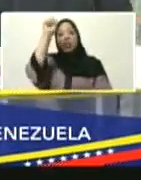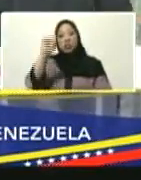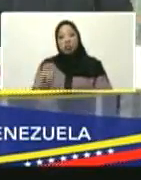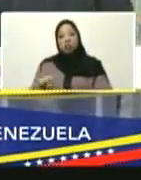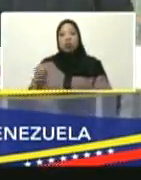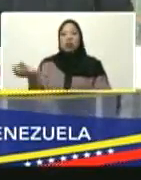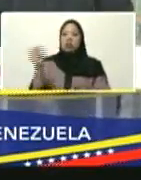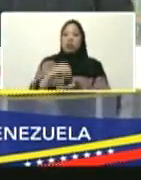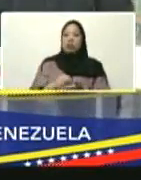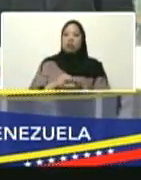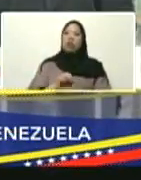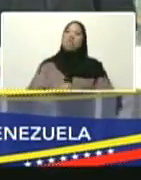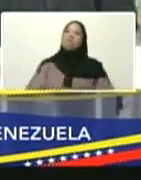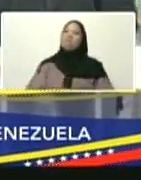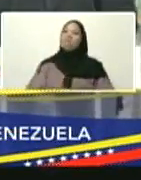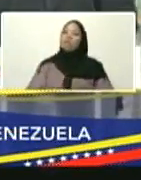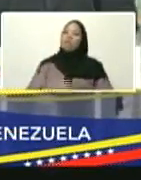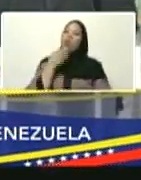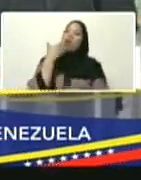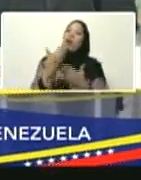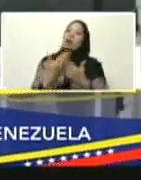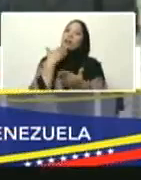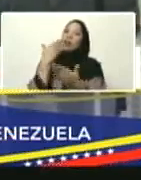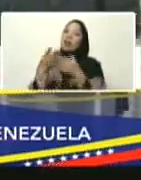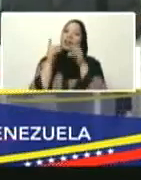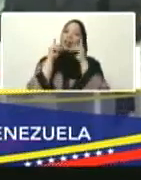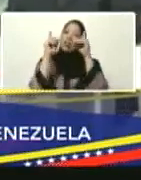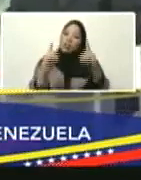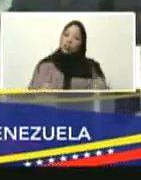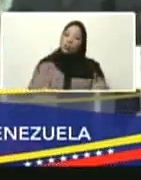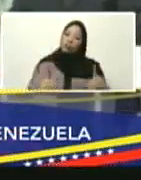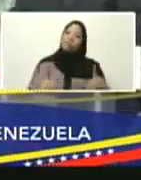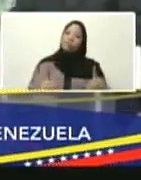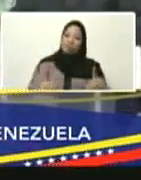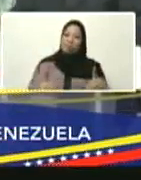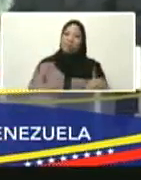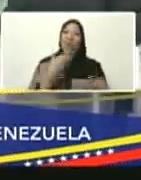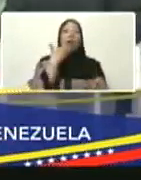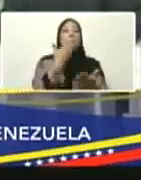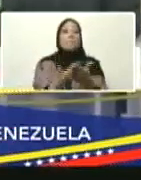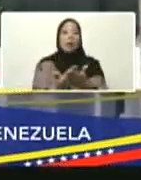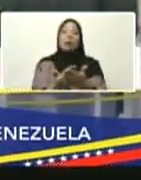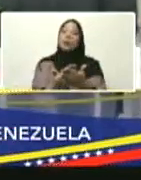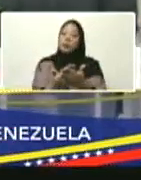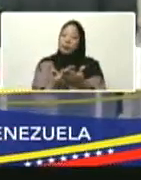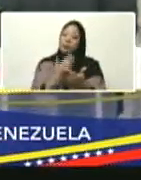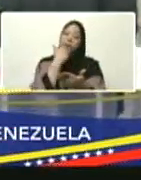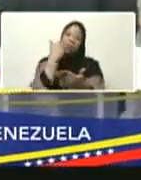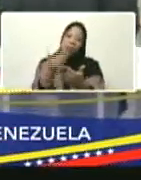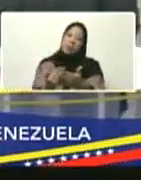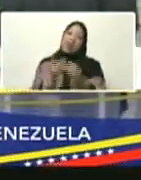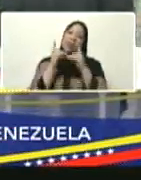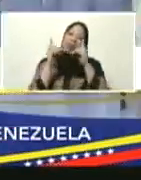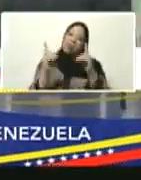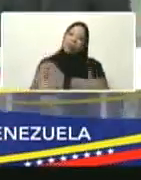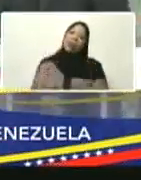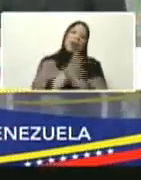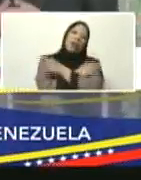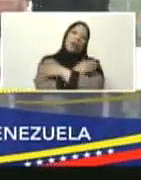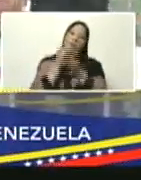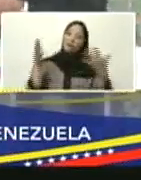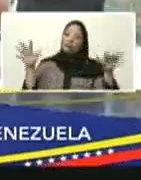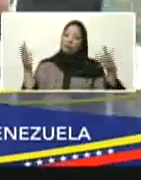le nord de l'Afrique. Agradezco mucho esa decisión. Et je vous remercie, Monsieur le Président, de cette décision. Y l'applaudo.